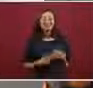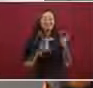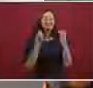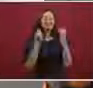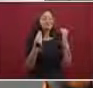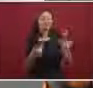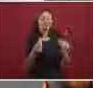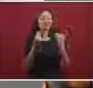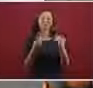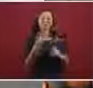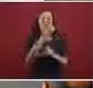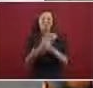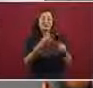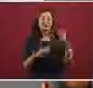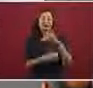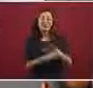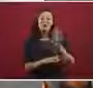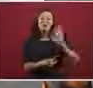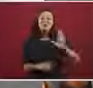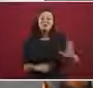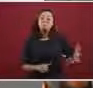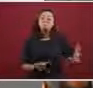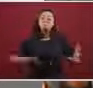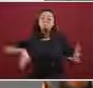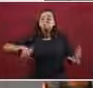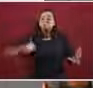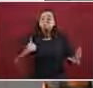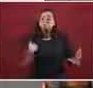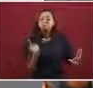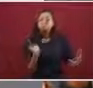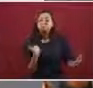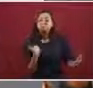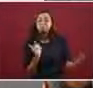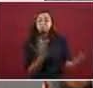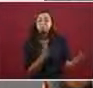muchísimas cosas en los almacenes. Y se ahorra.